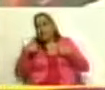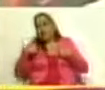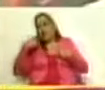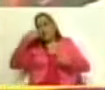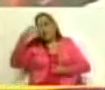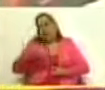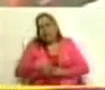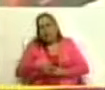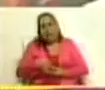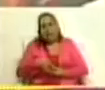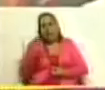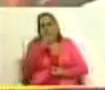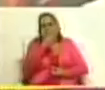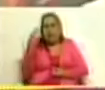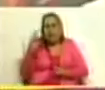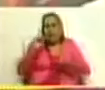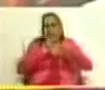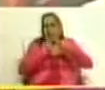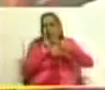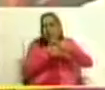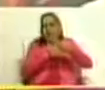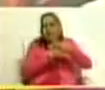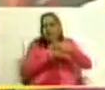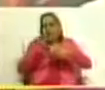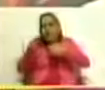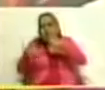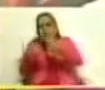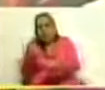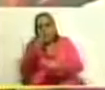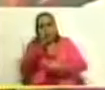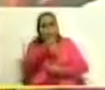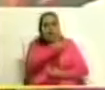Y llegó en el mes de enero,